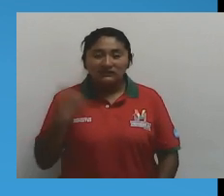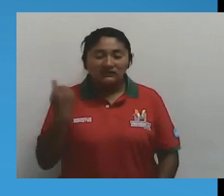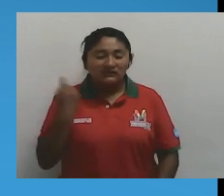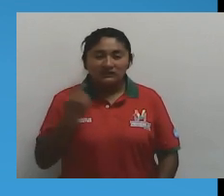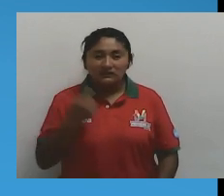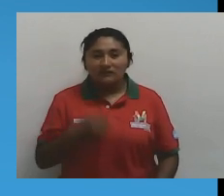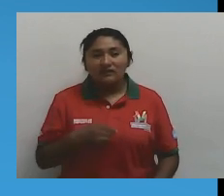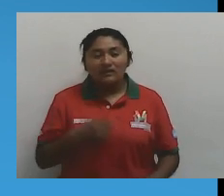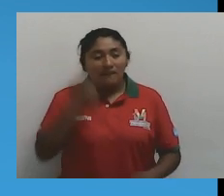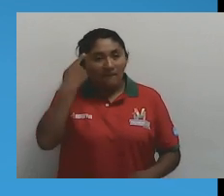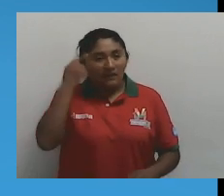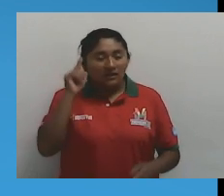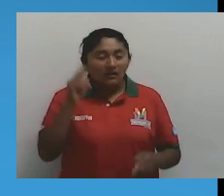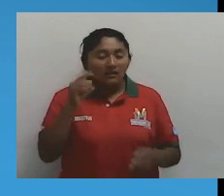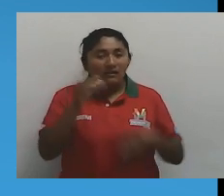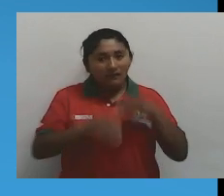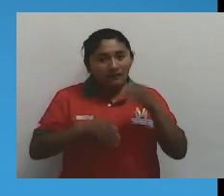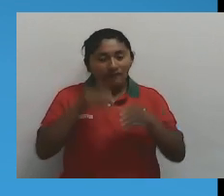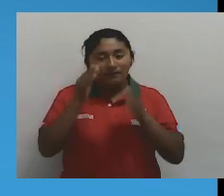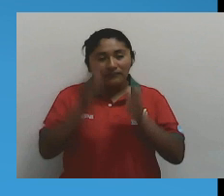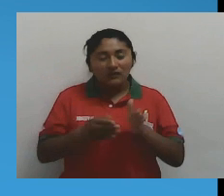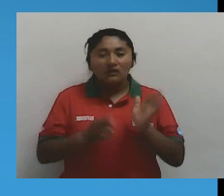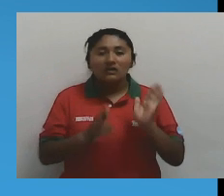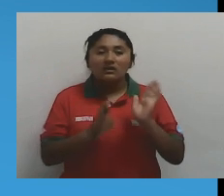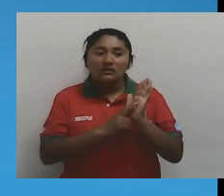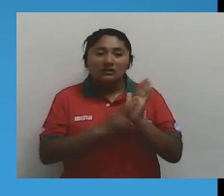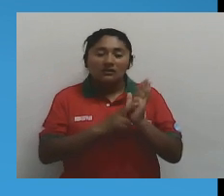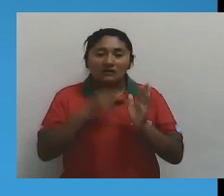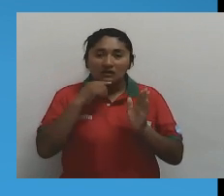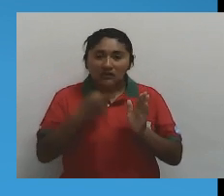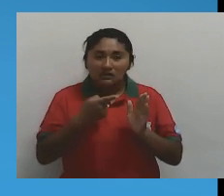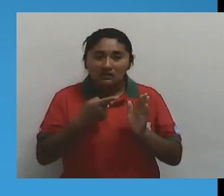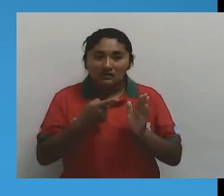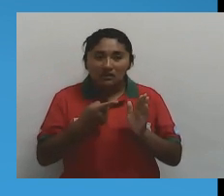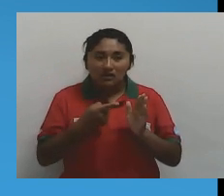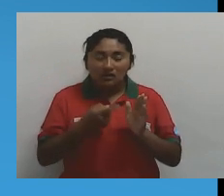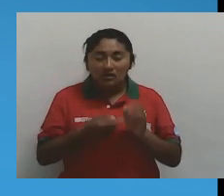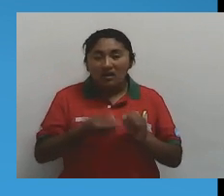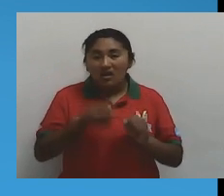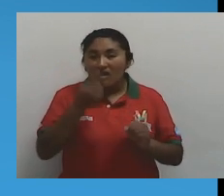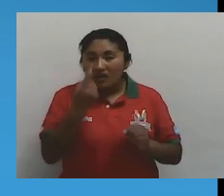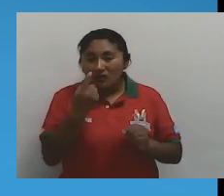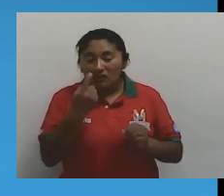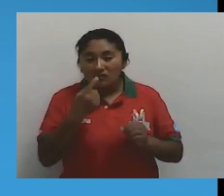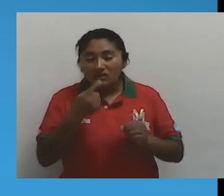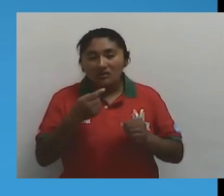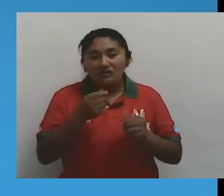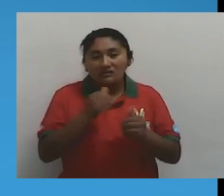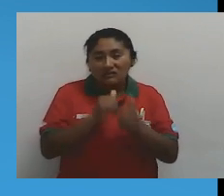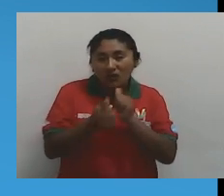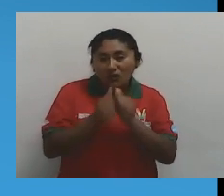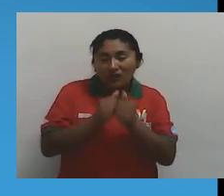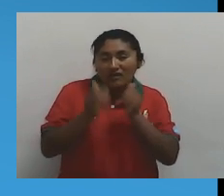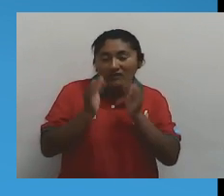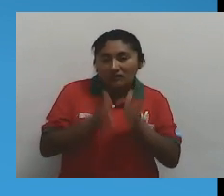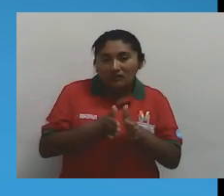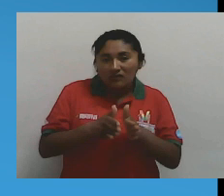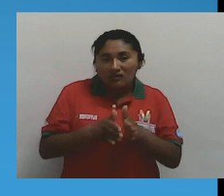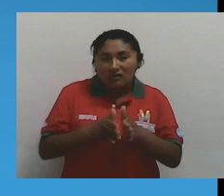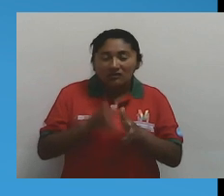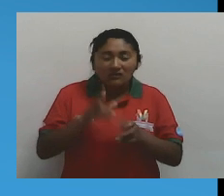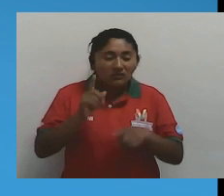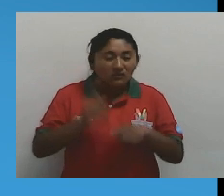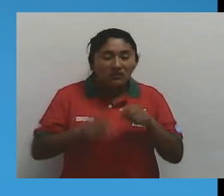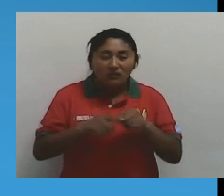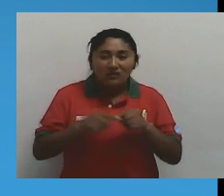en que nosotros no debemos permitir que un competidor tome ventaja en la prueba. En base a eso está hecho el reglamento.